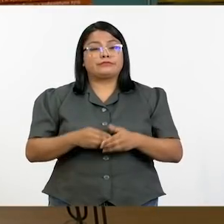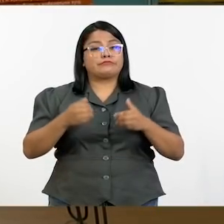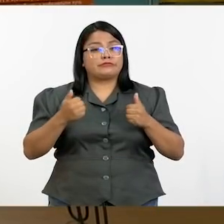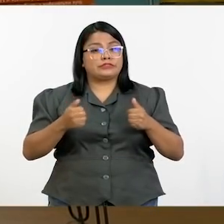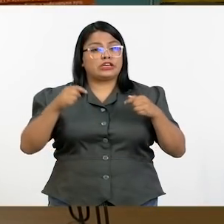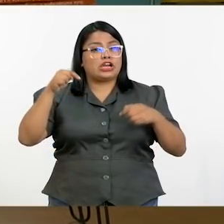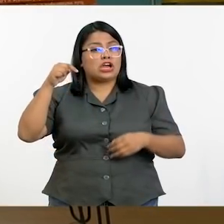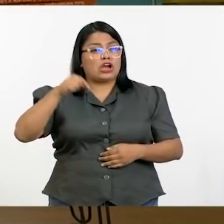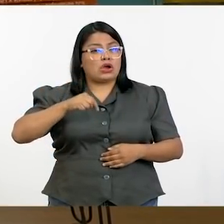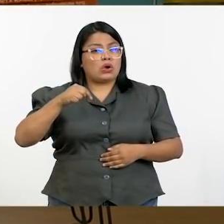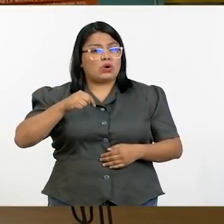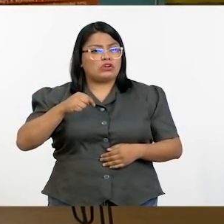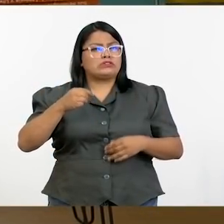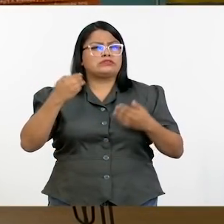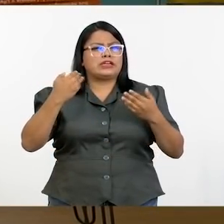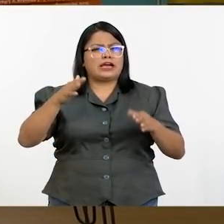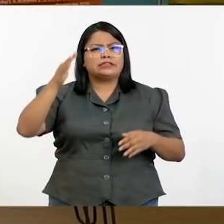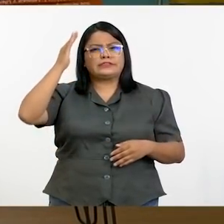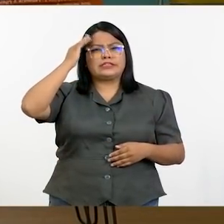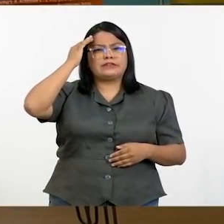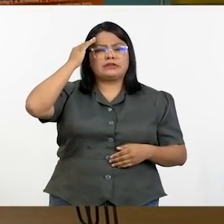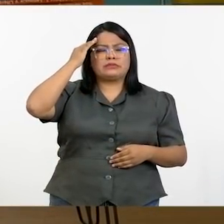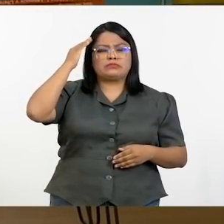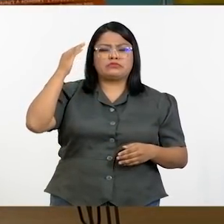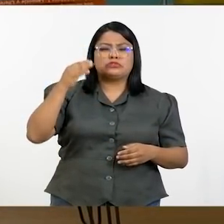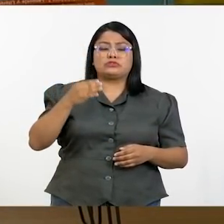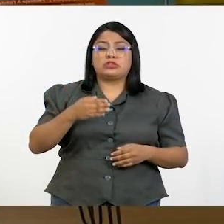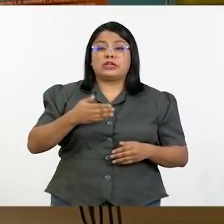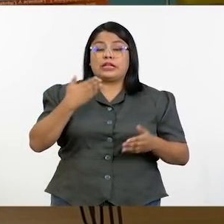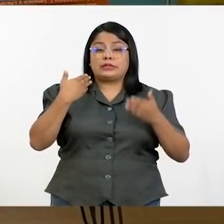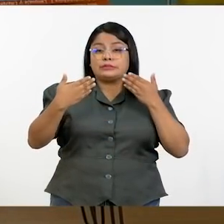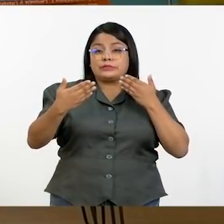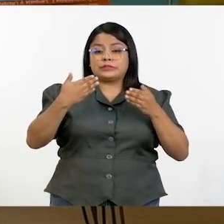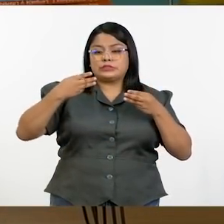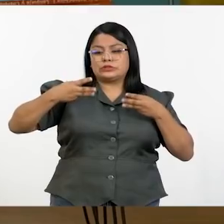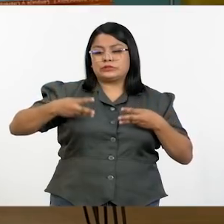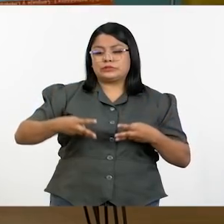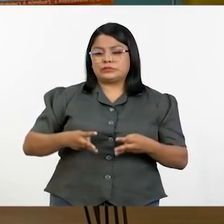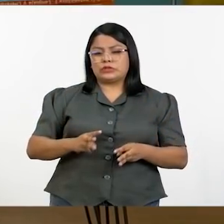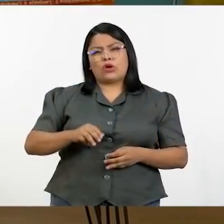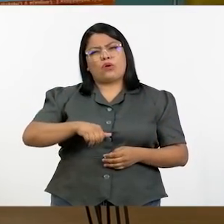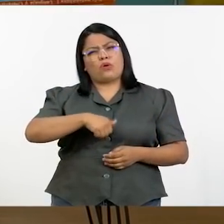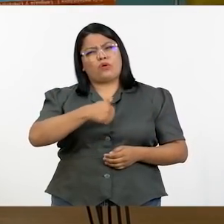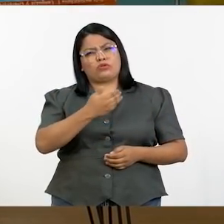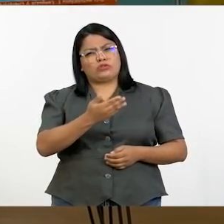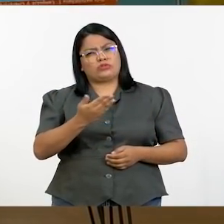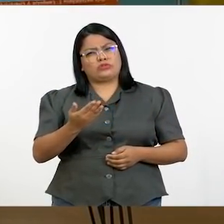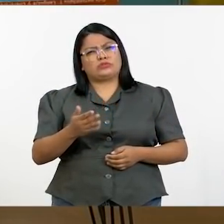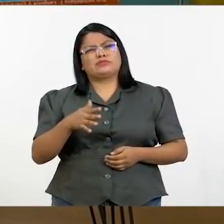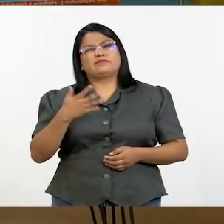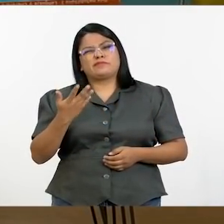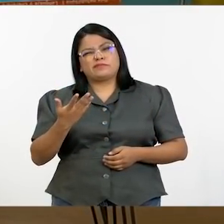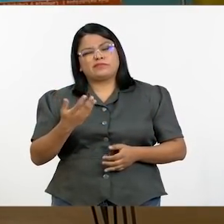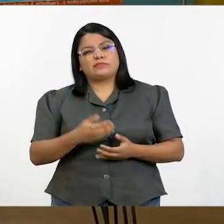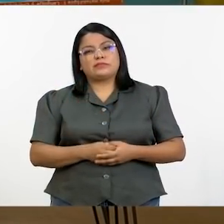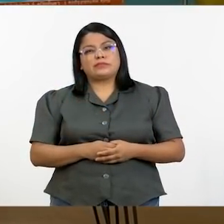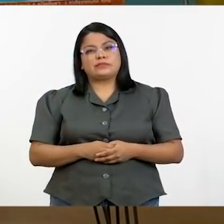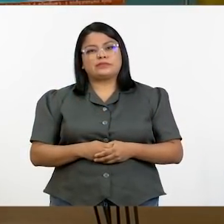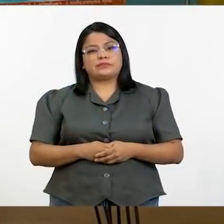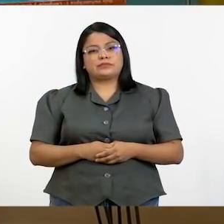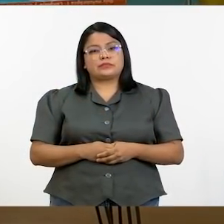Y bueno, ahora, además de conocer respecto a las orientaciones metodológicas, ¿qué otros aspectos podemos abordar dentro de la